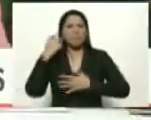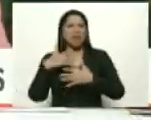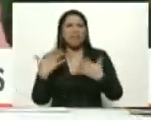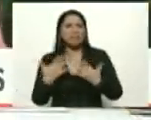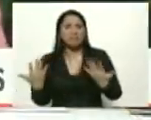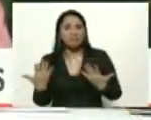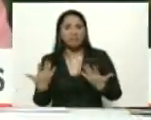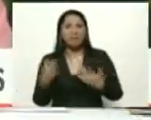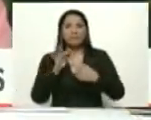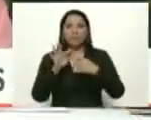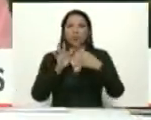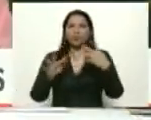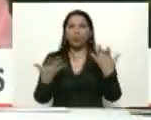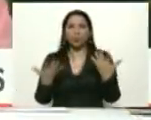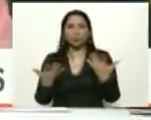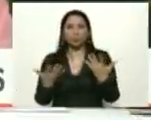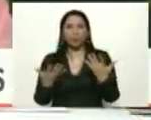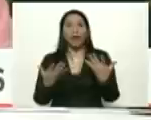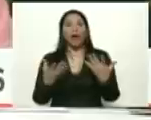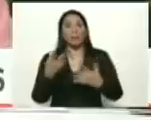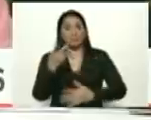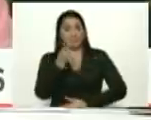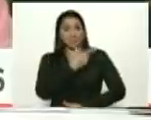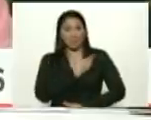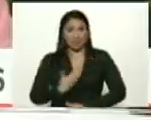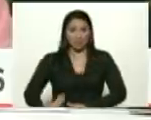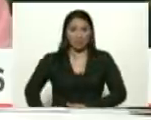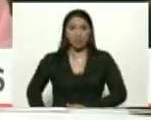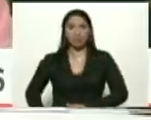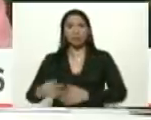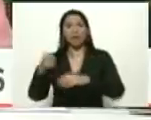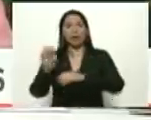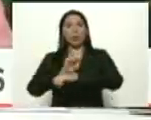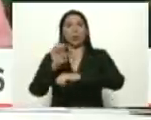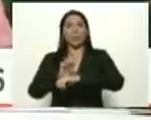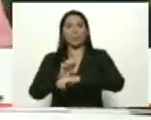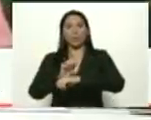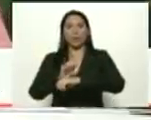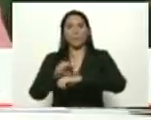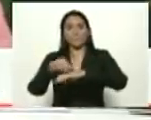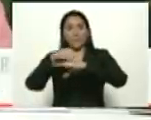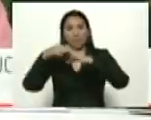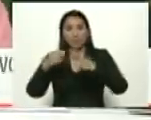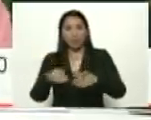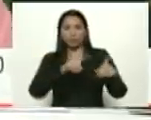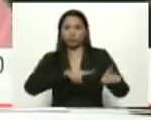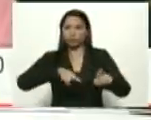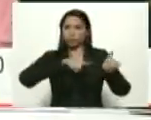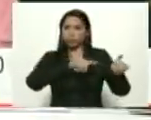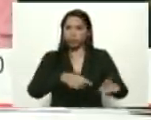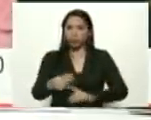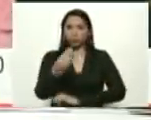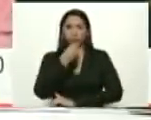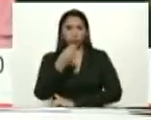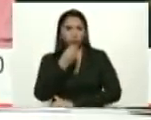qué funcione la Vicepresidencia de Economía, el Ministerio de Agricultura, el Ministerio de Alimentación, el Ministerio